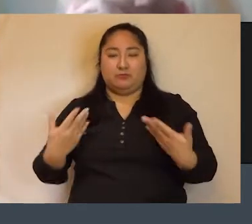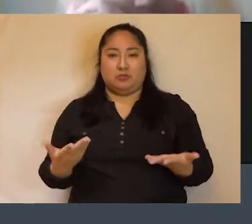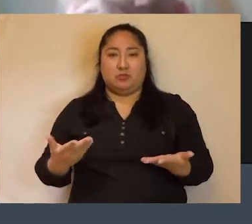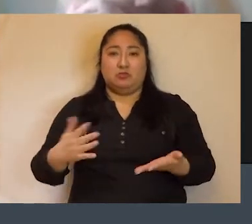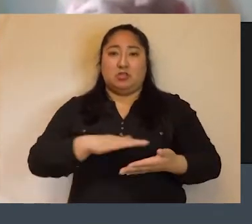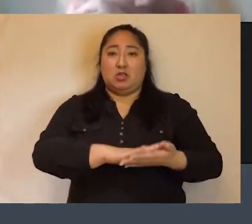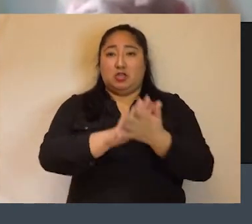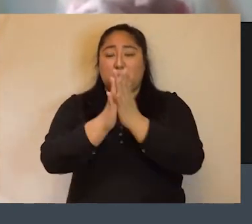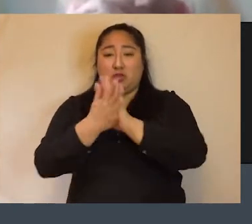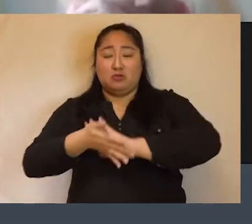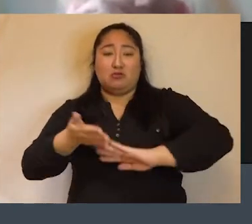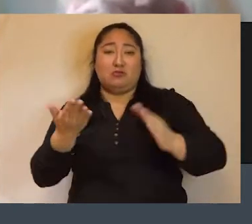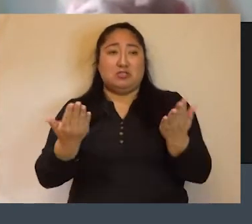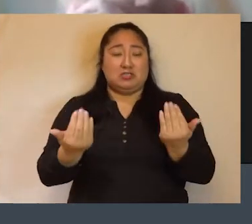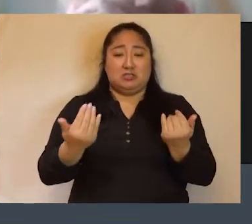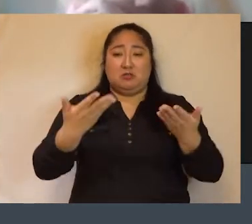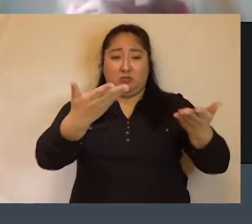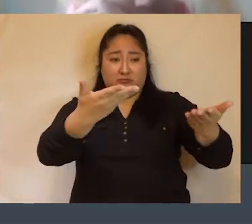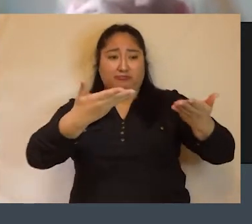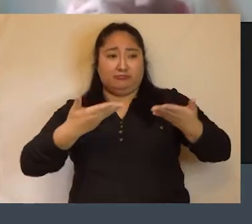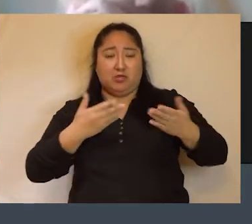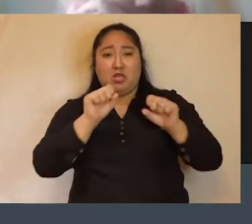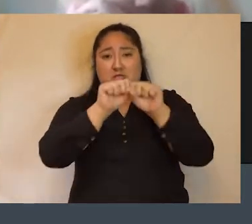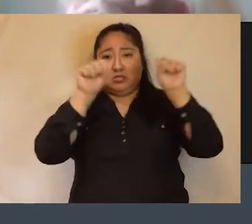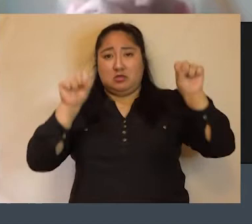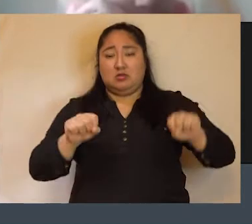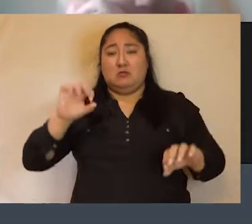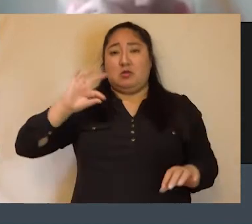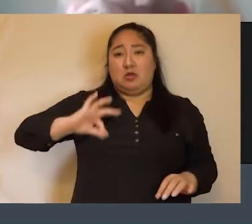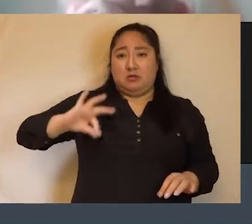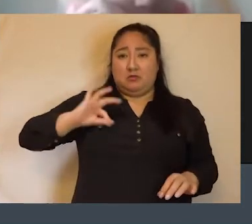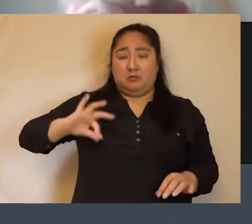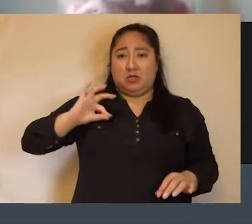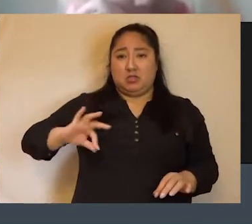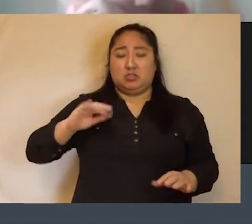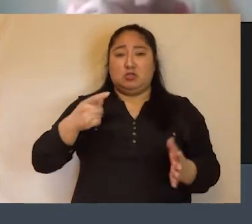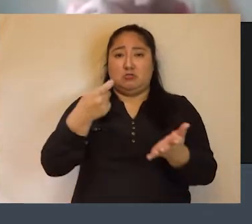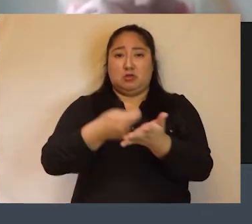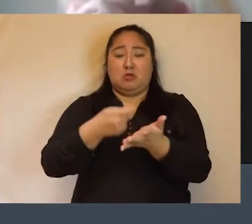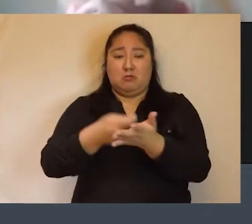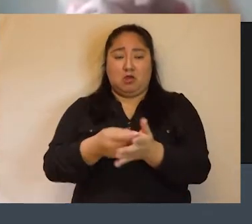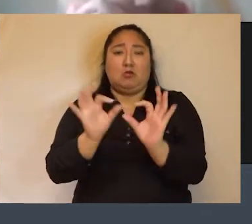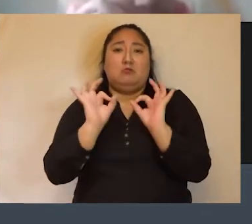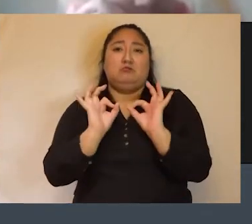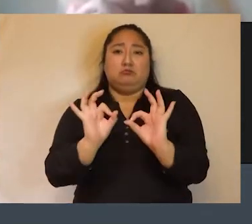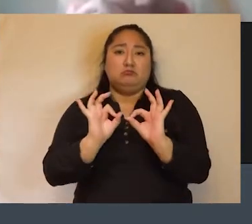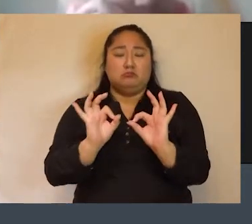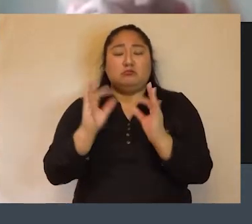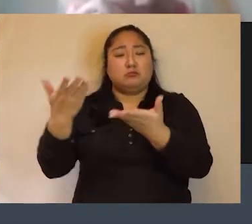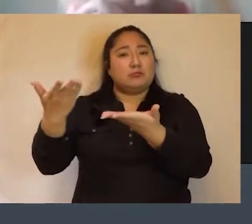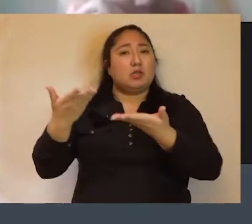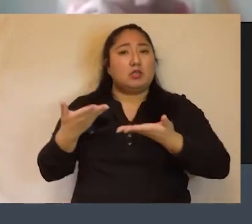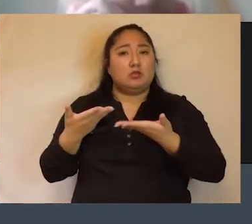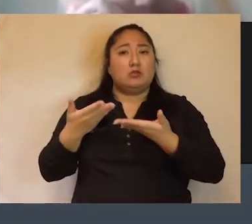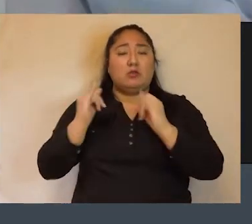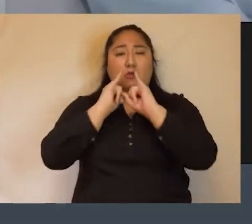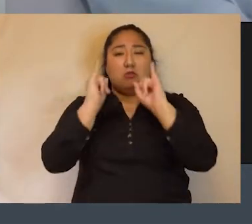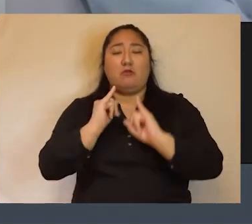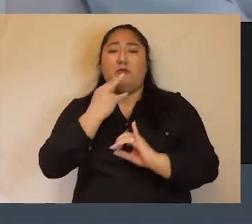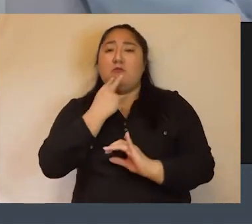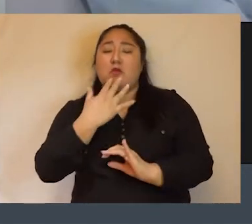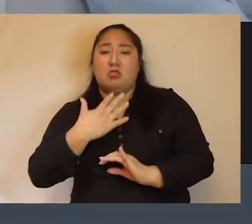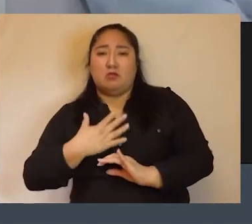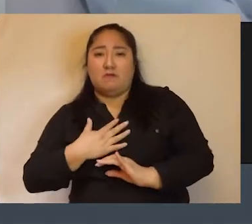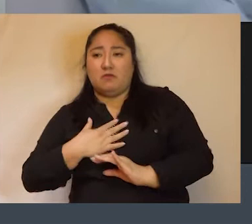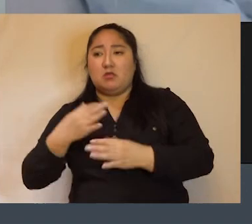elevado. Por lo tanto, todos somos merecedores a tener un sistema de pensiones que esté financiado adecuadamente y que nos dé